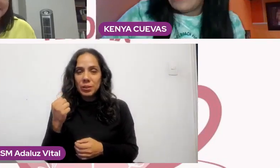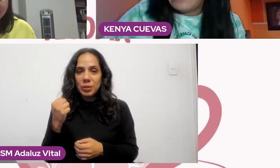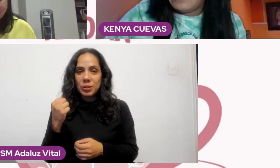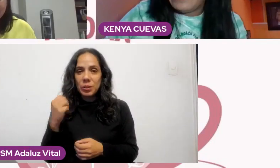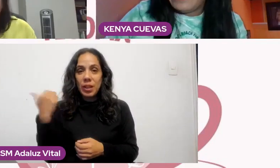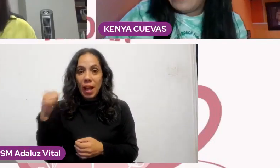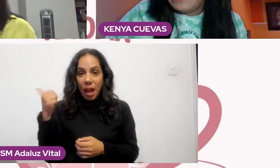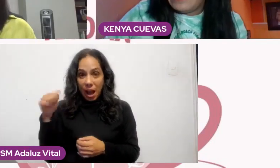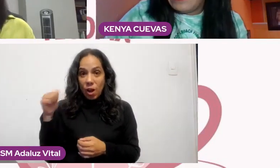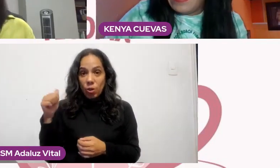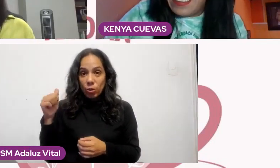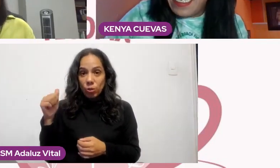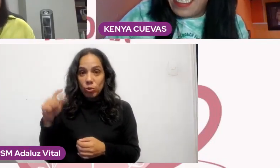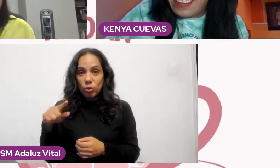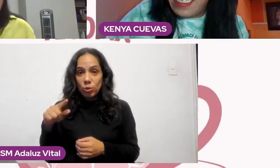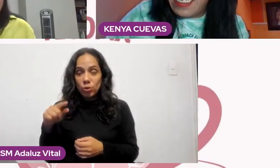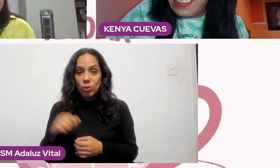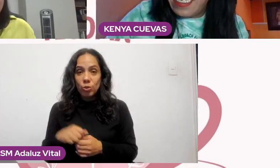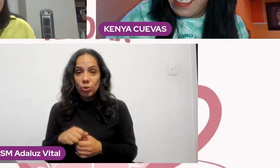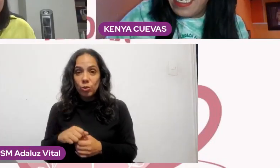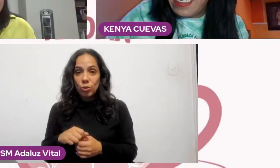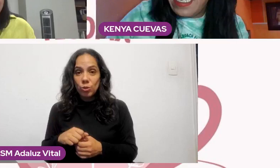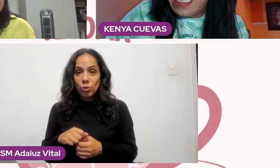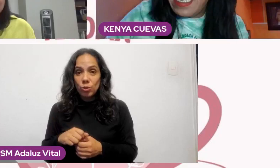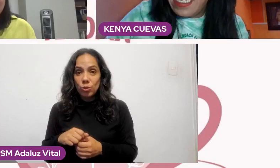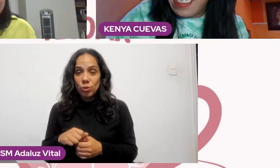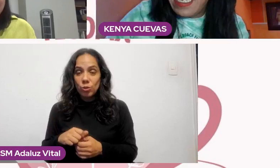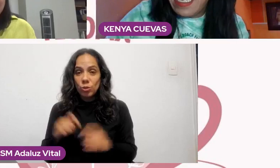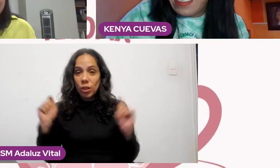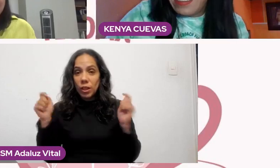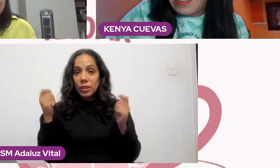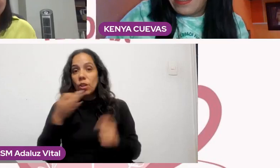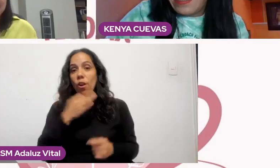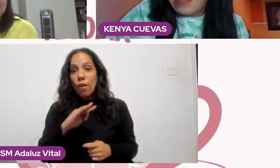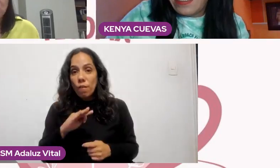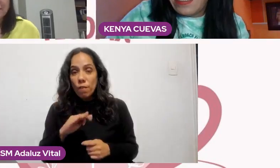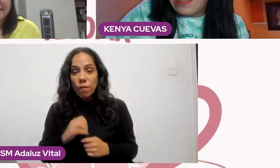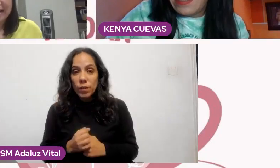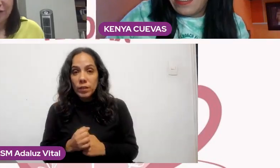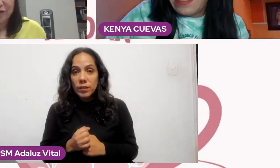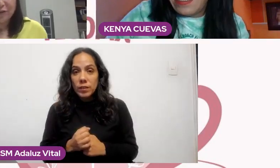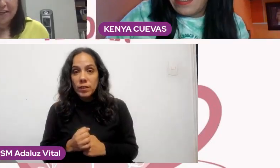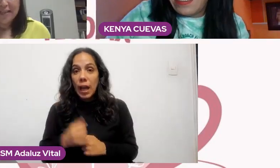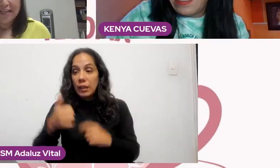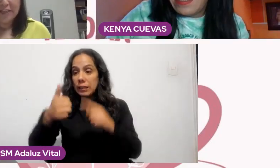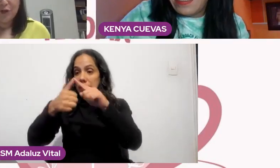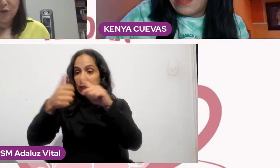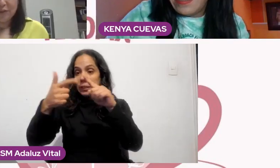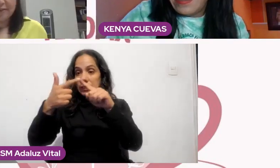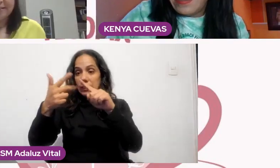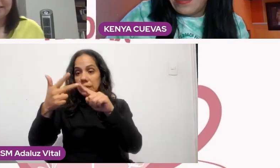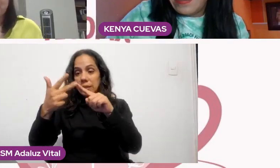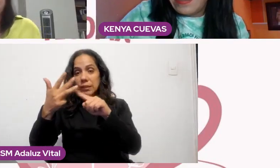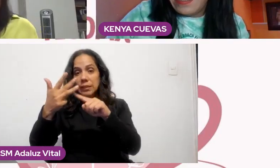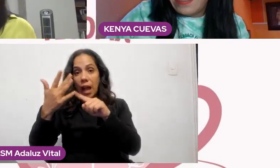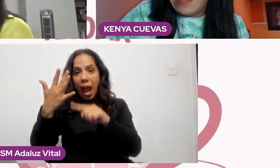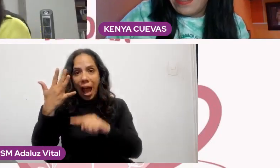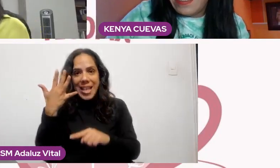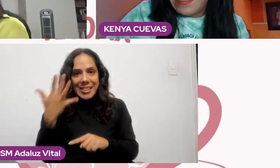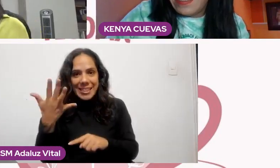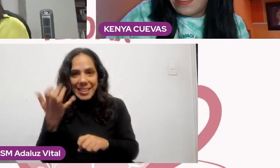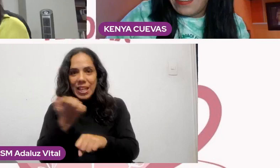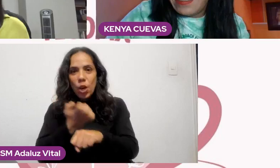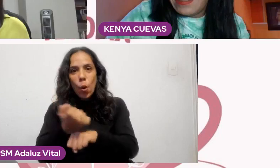este festival de documental que va a estar en 5 estados. Y bueno, pues se va a estar